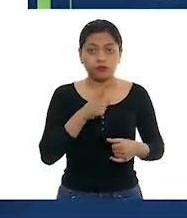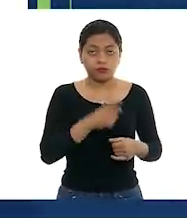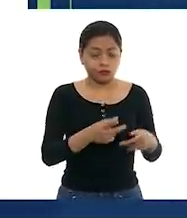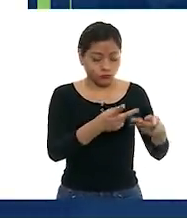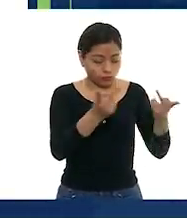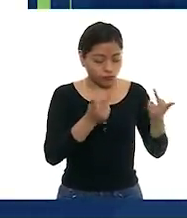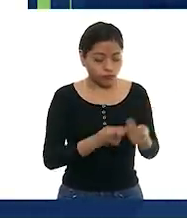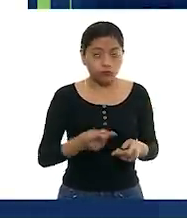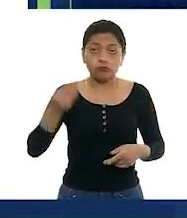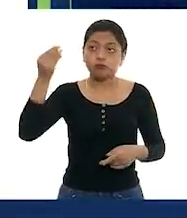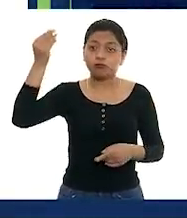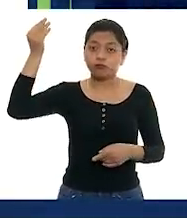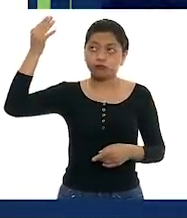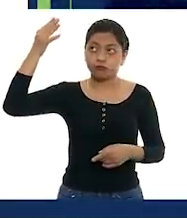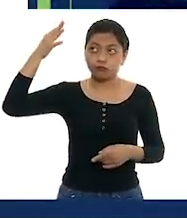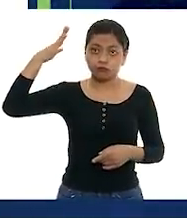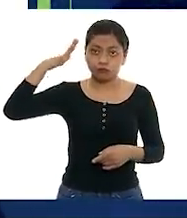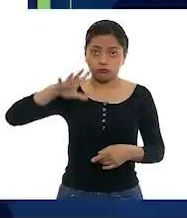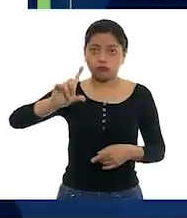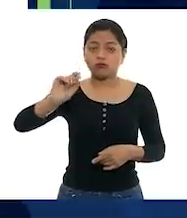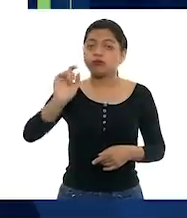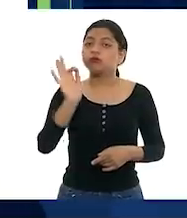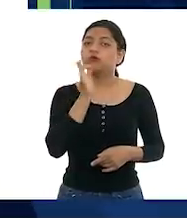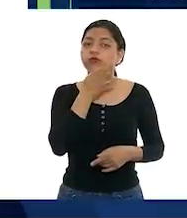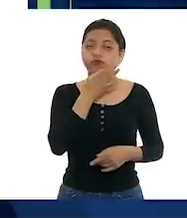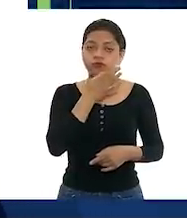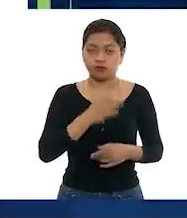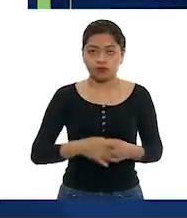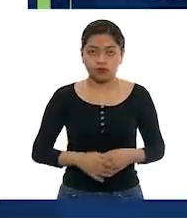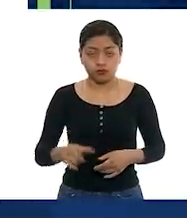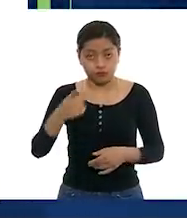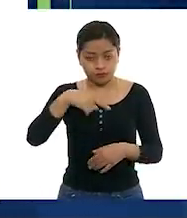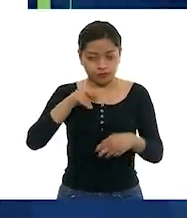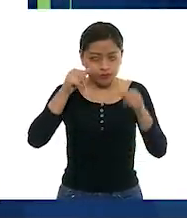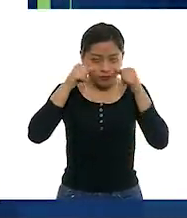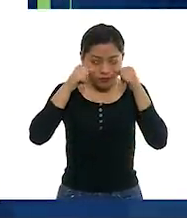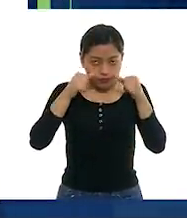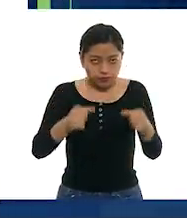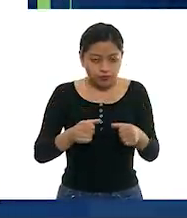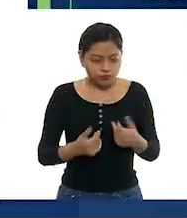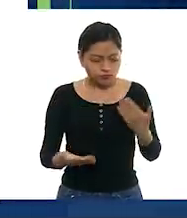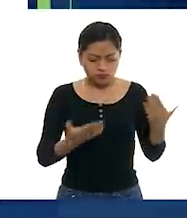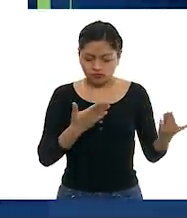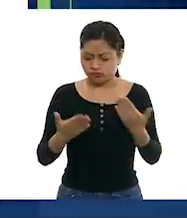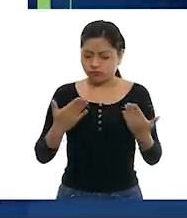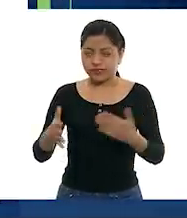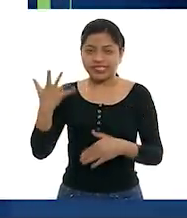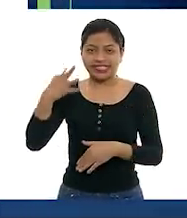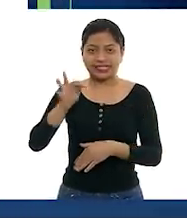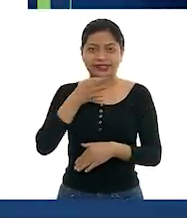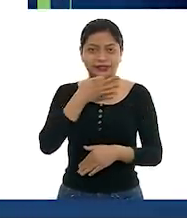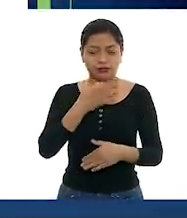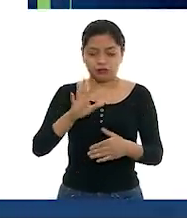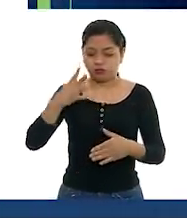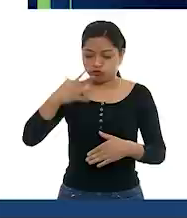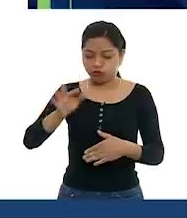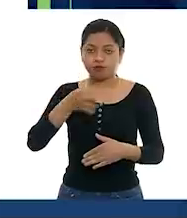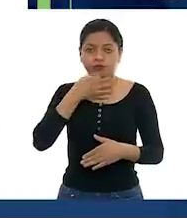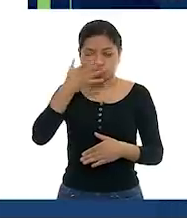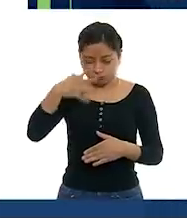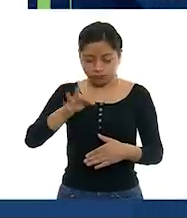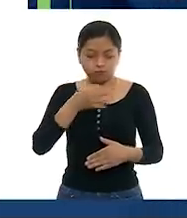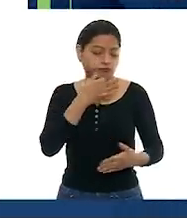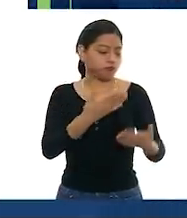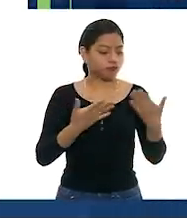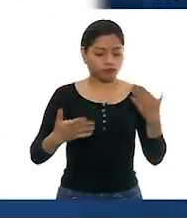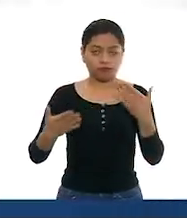lugar donde les dé el sol durante 20 minutos. Observen y comparen los chocolates cada 10 minutos. Fíjense